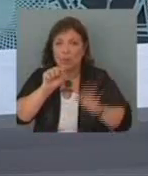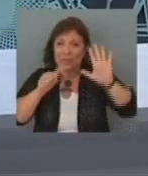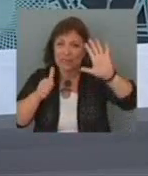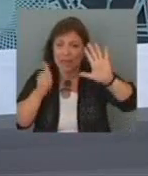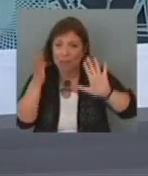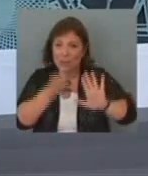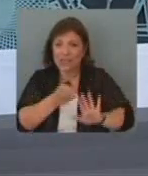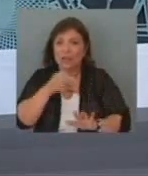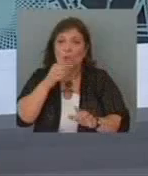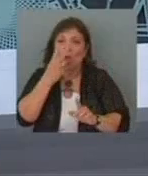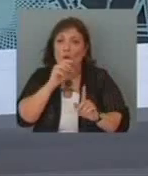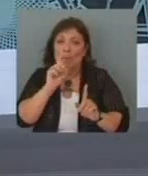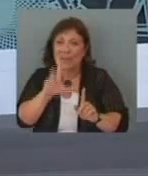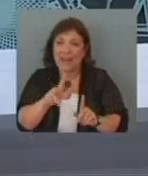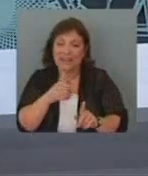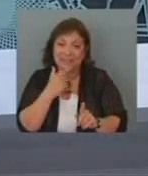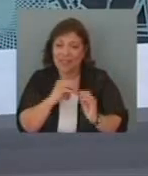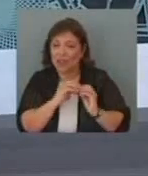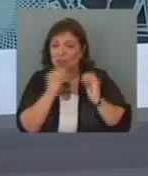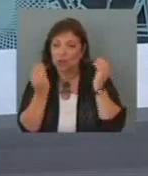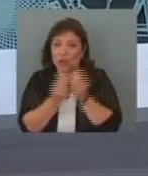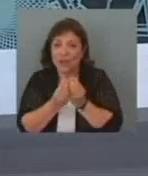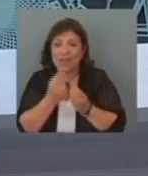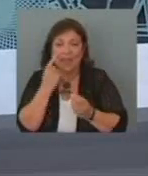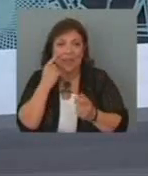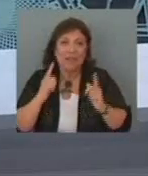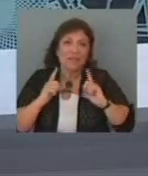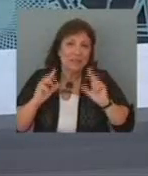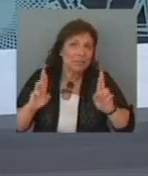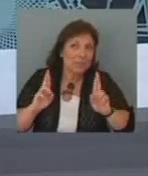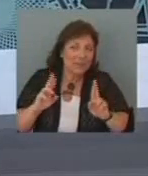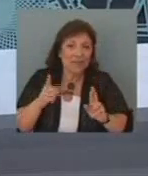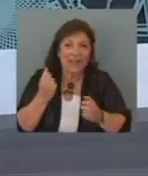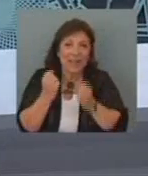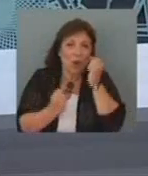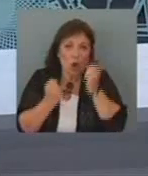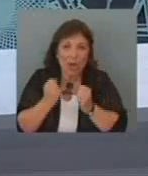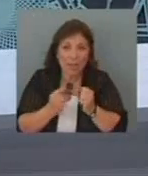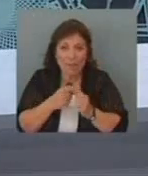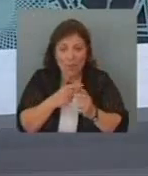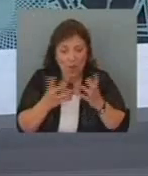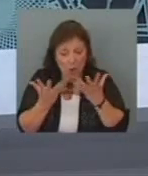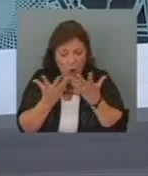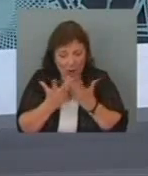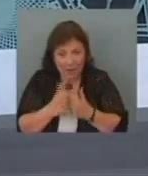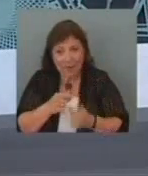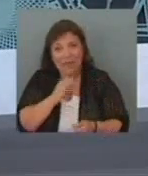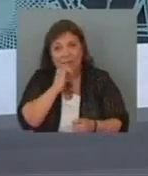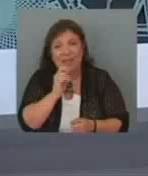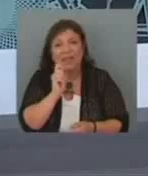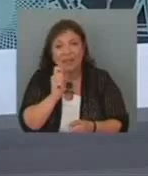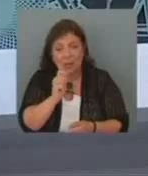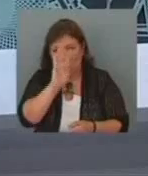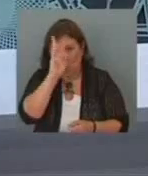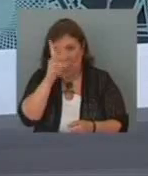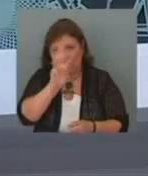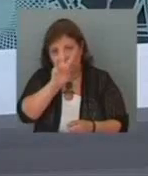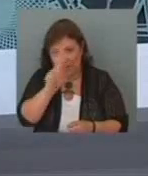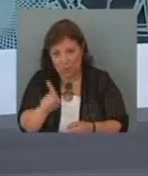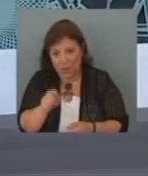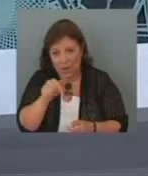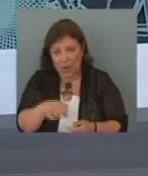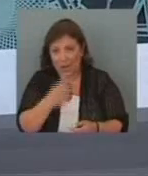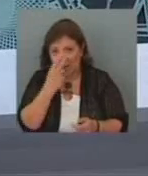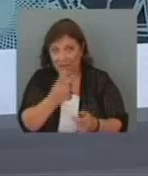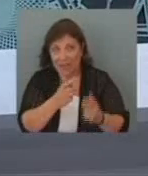en 2013, según la encuesta de expectativas económicas realizadas por el mismo organismo. El dato económico lo aporta el Instituto Uruguay